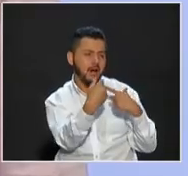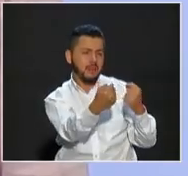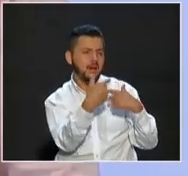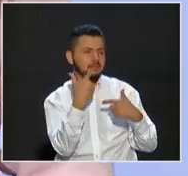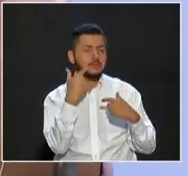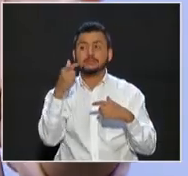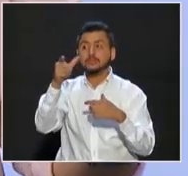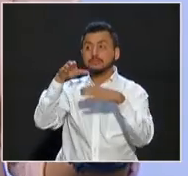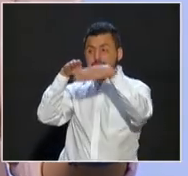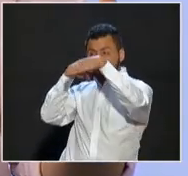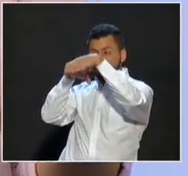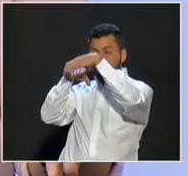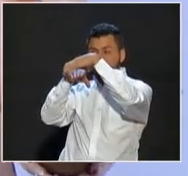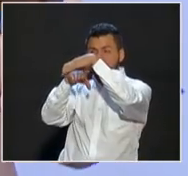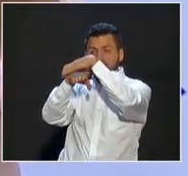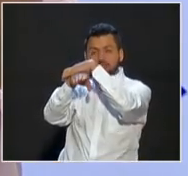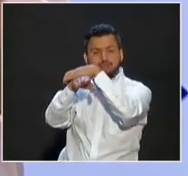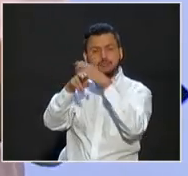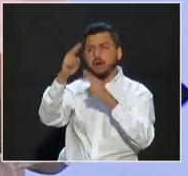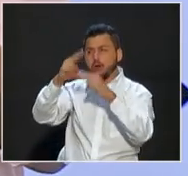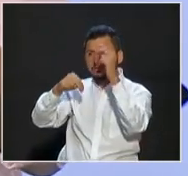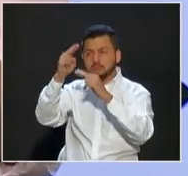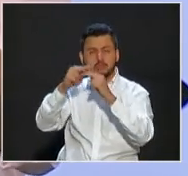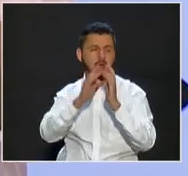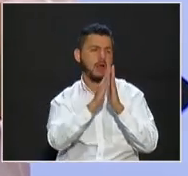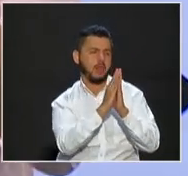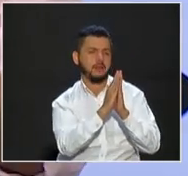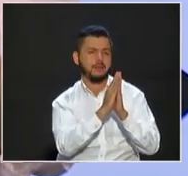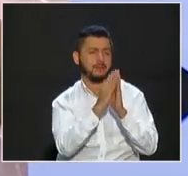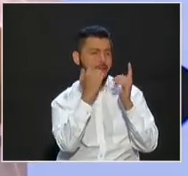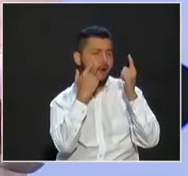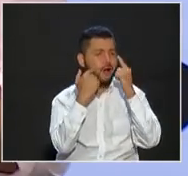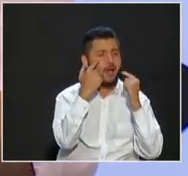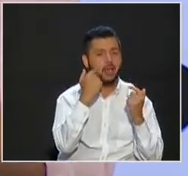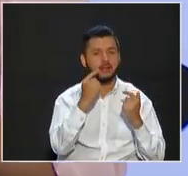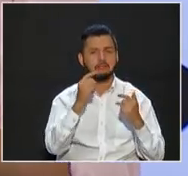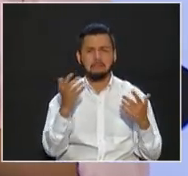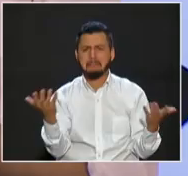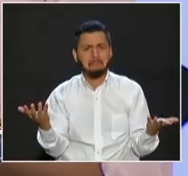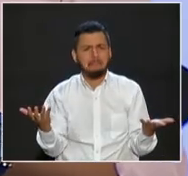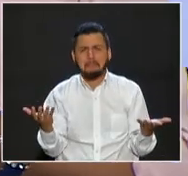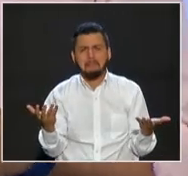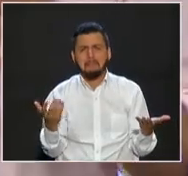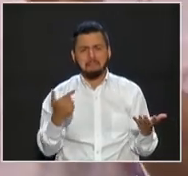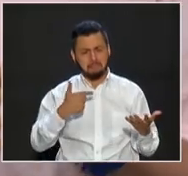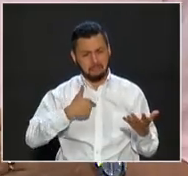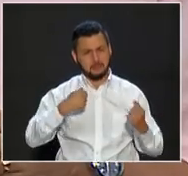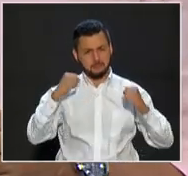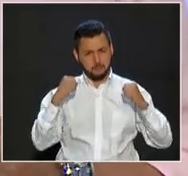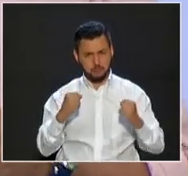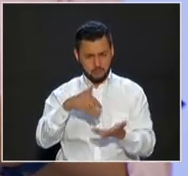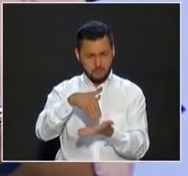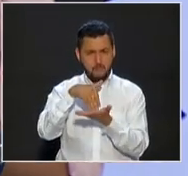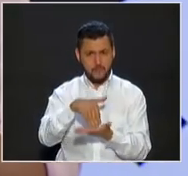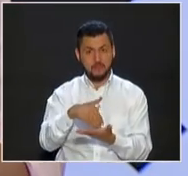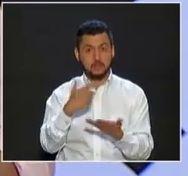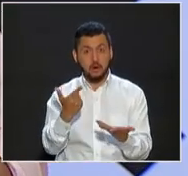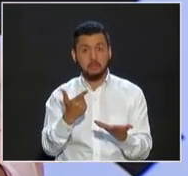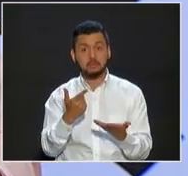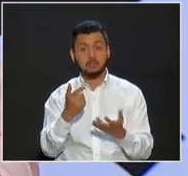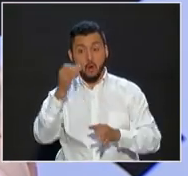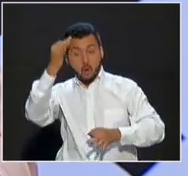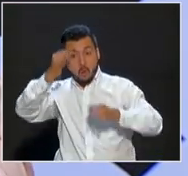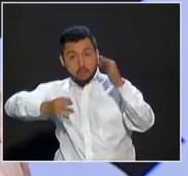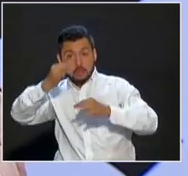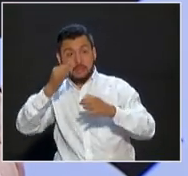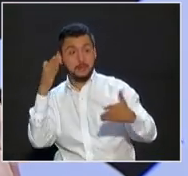presidente y esto es muy sencillo si esto se dio en el marco de la realización de un convenio interadministrativo muy sencillo vamos a presentar las acciones judiciales que